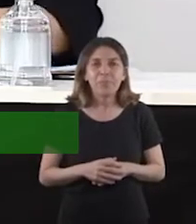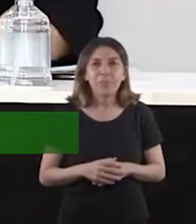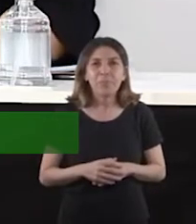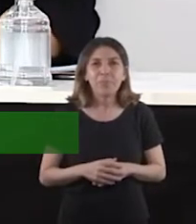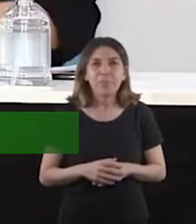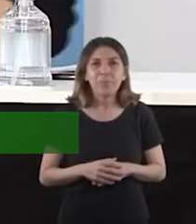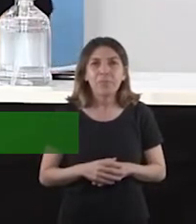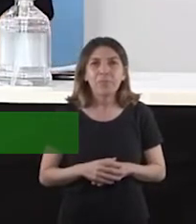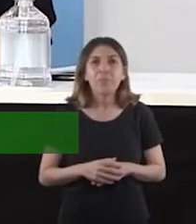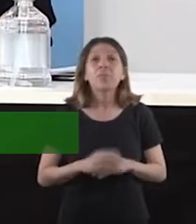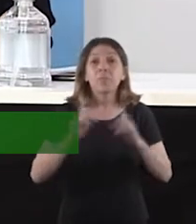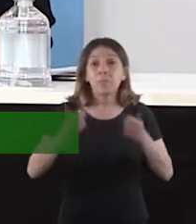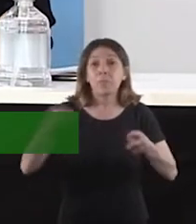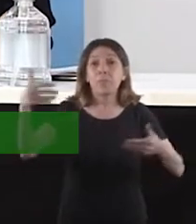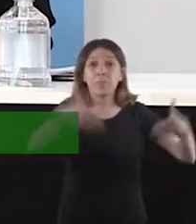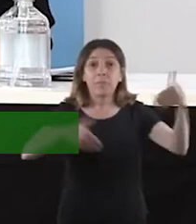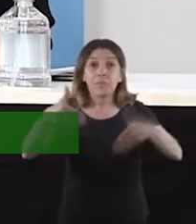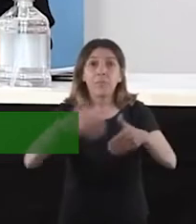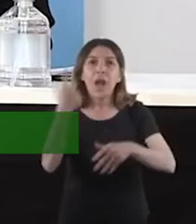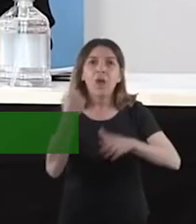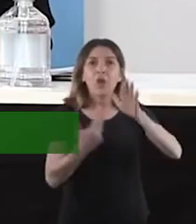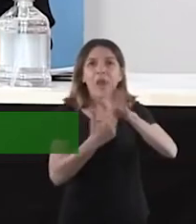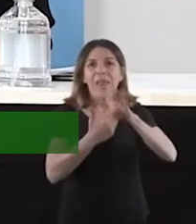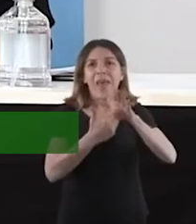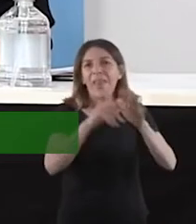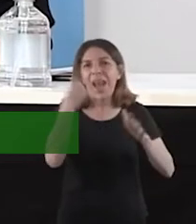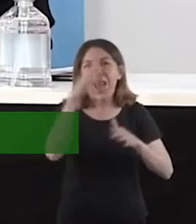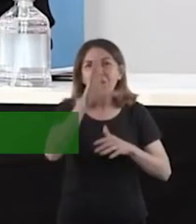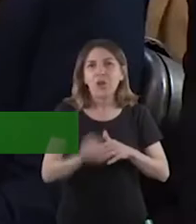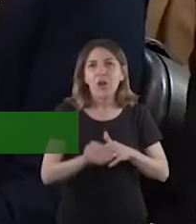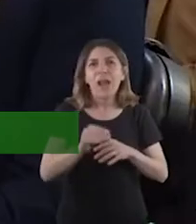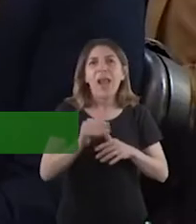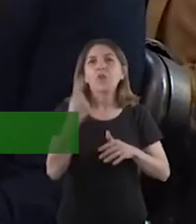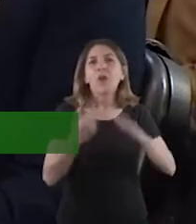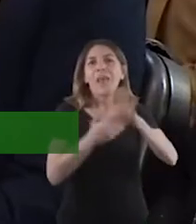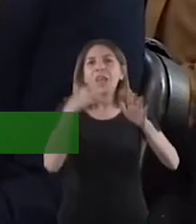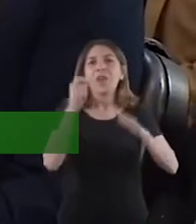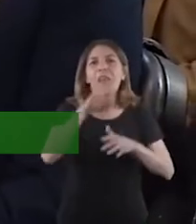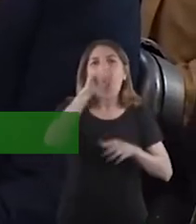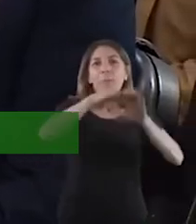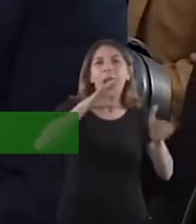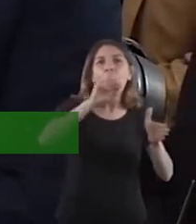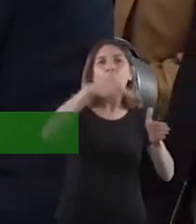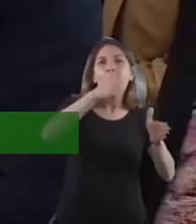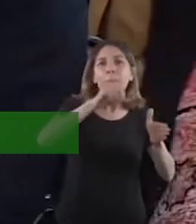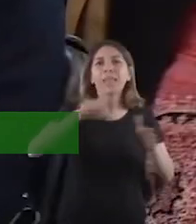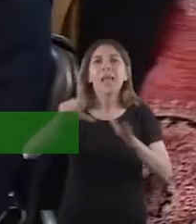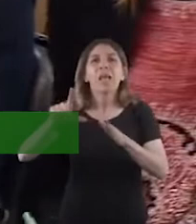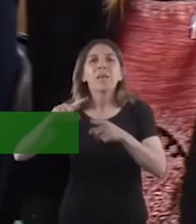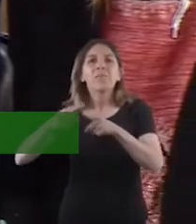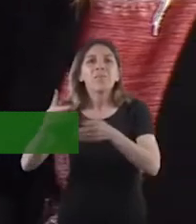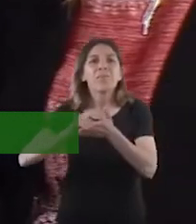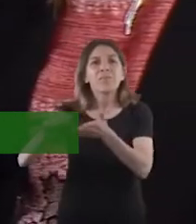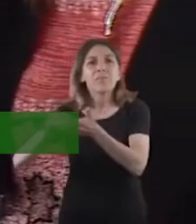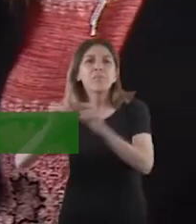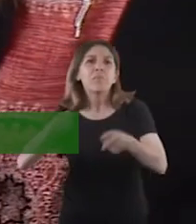se aumenta el 107 por ciento si no me equivoco en el presupuesto de salud mental que se destine a la gente a